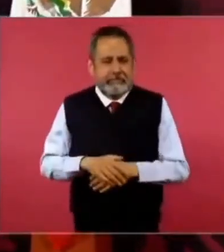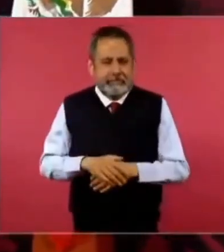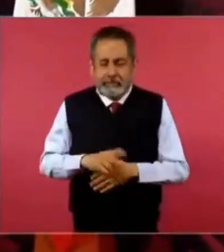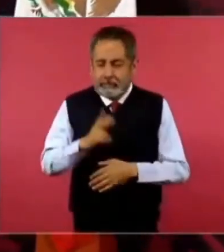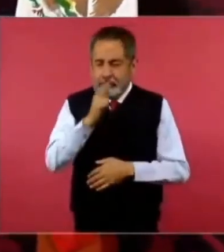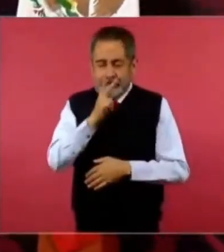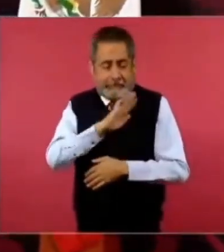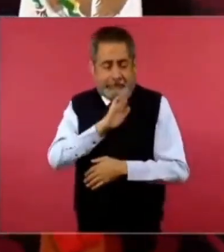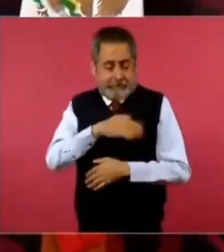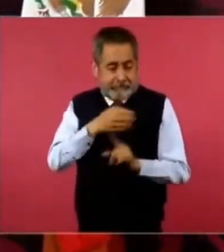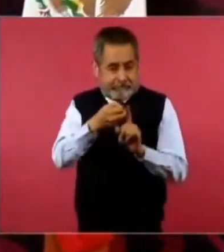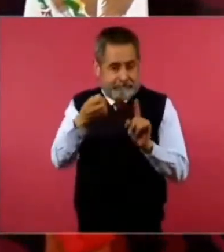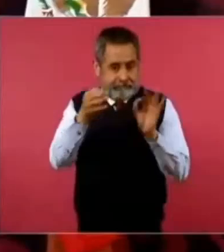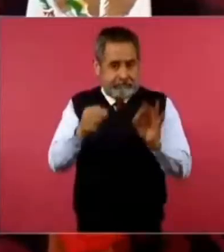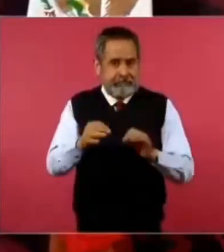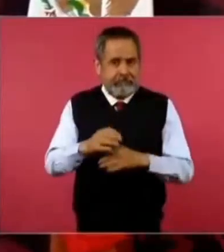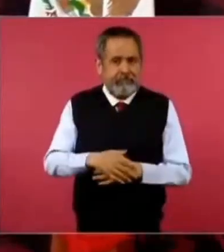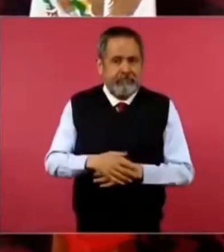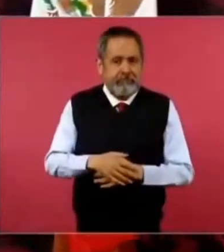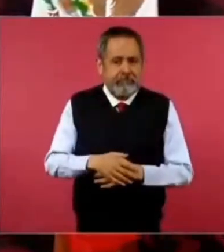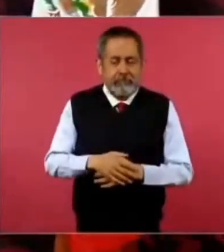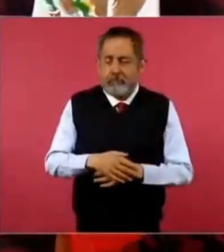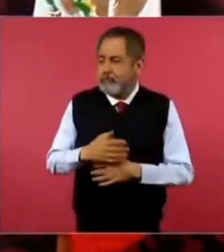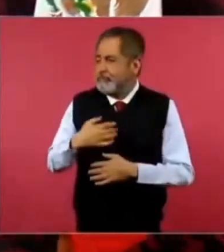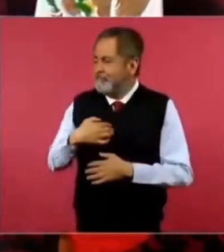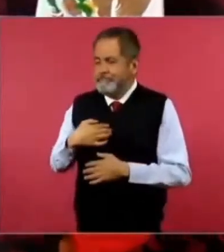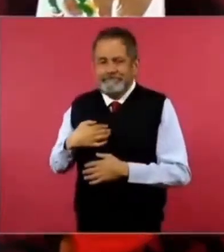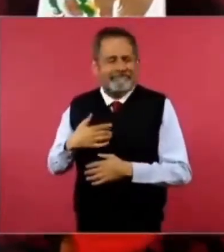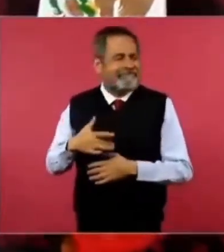Castilla, no me iba yo a hallar